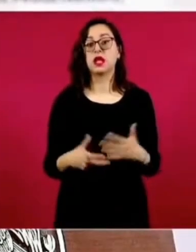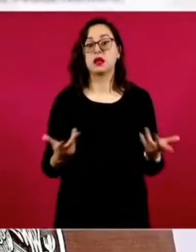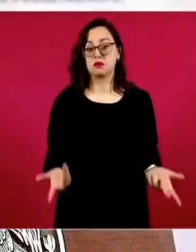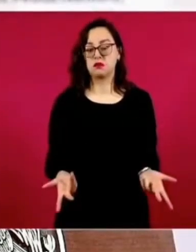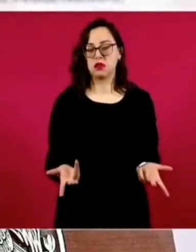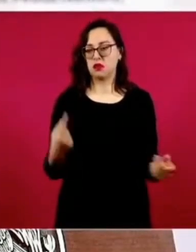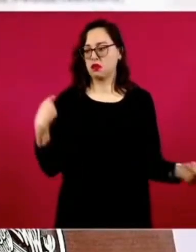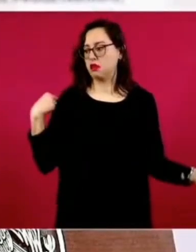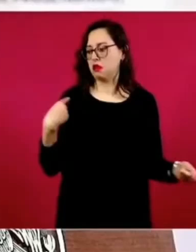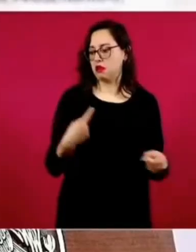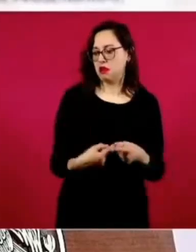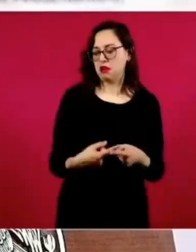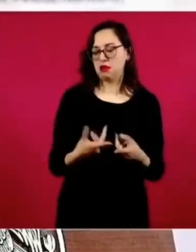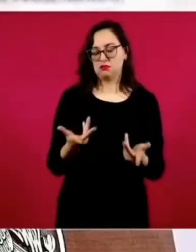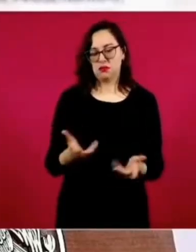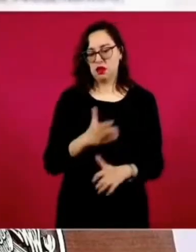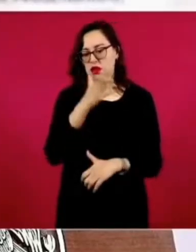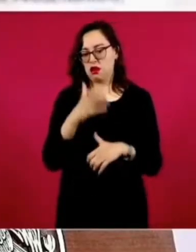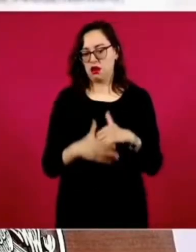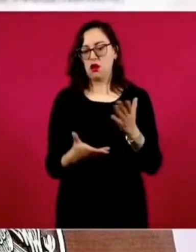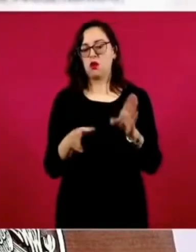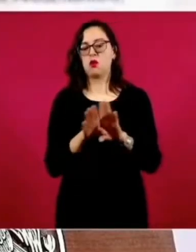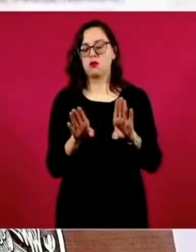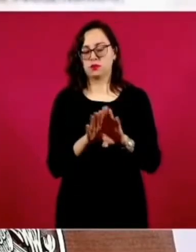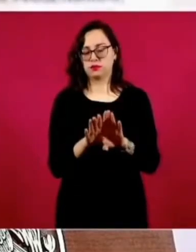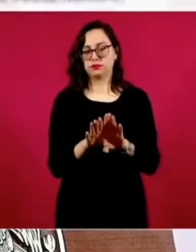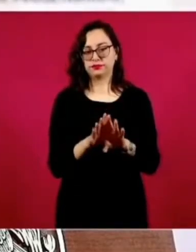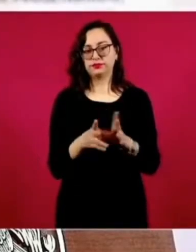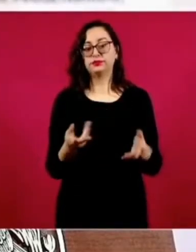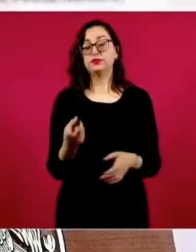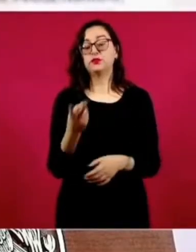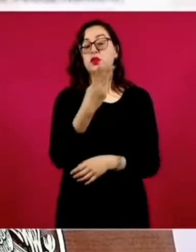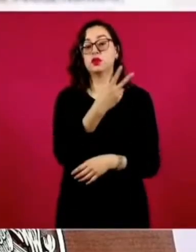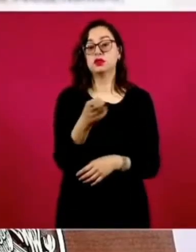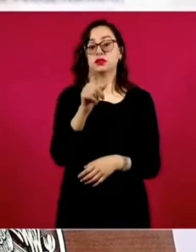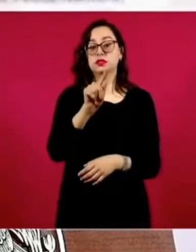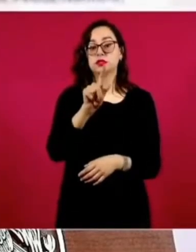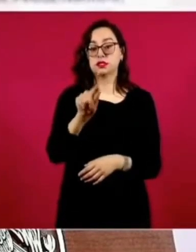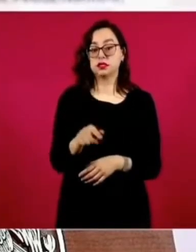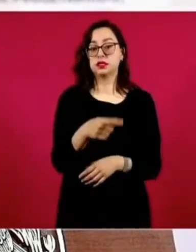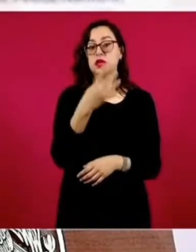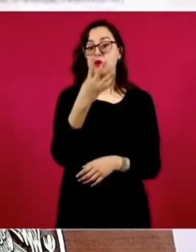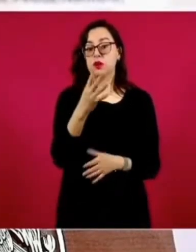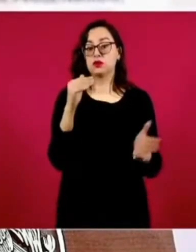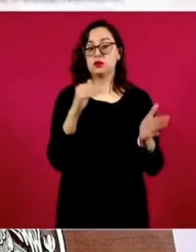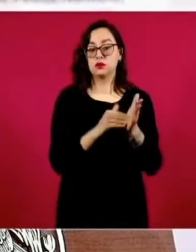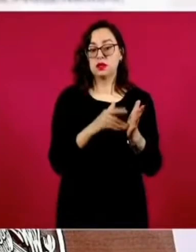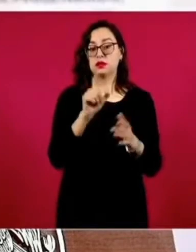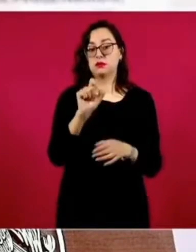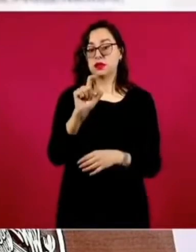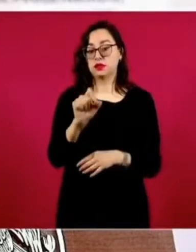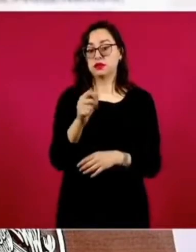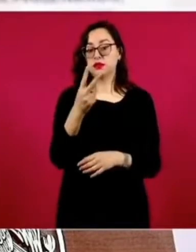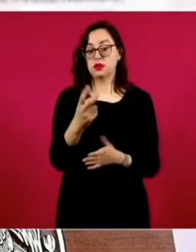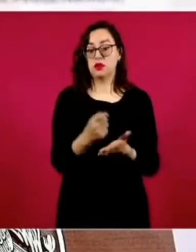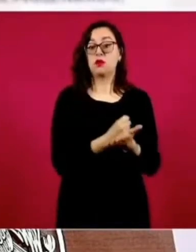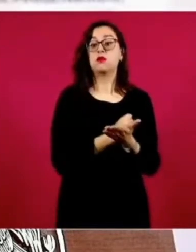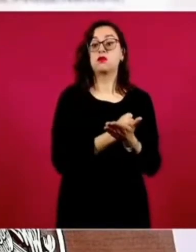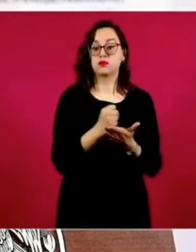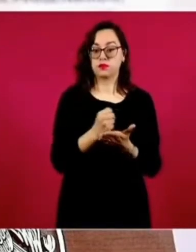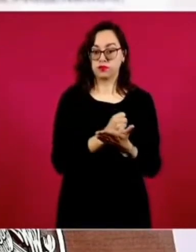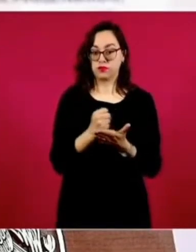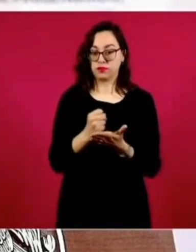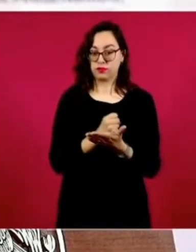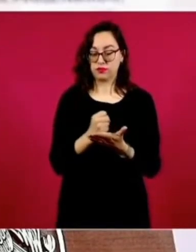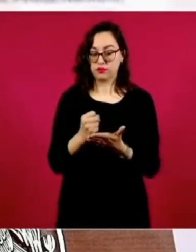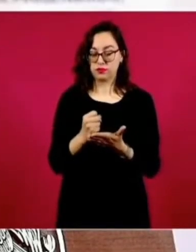cerrar la administración. Estaríamos teniendo una colocación de 274,022 créditos para un